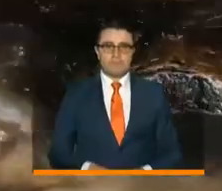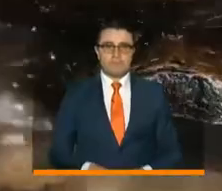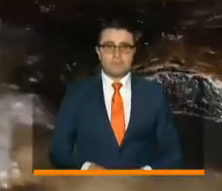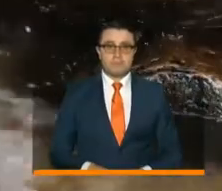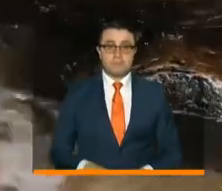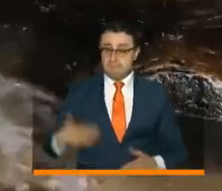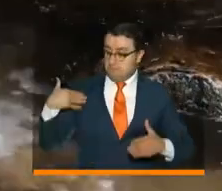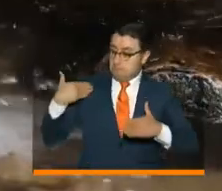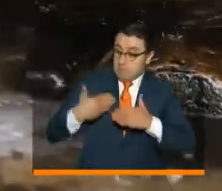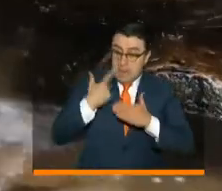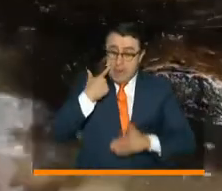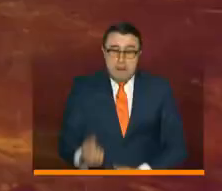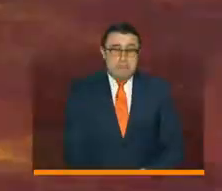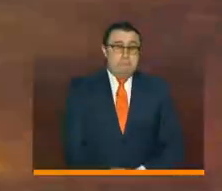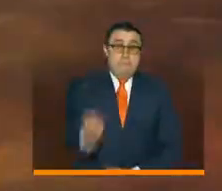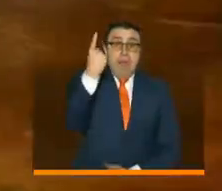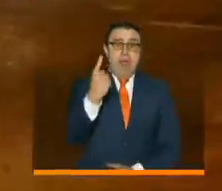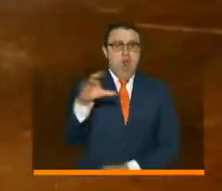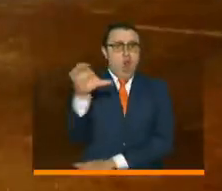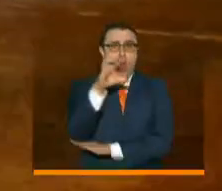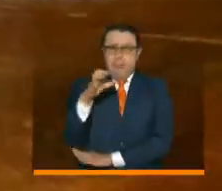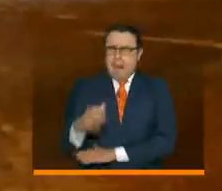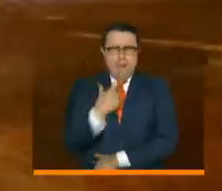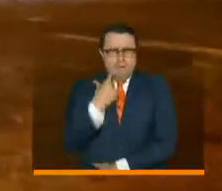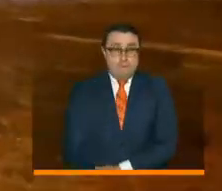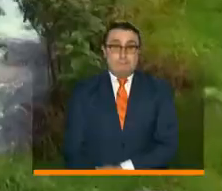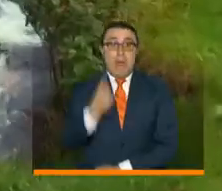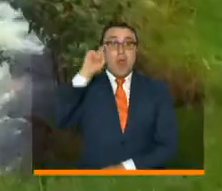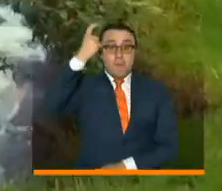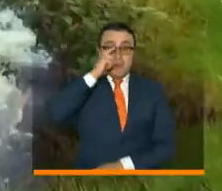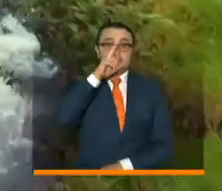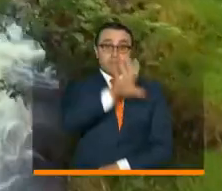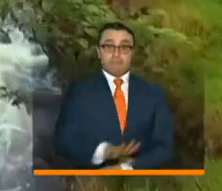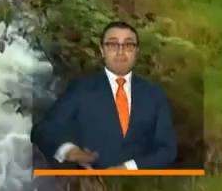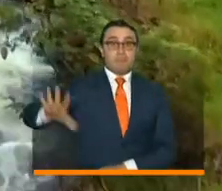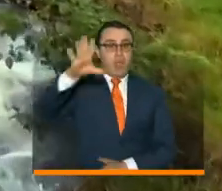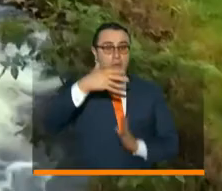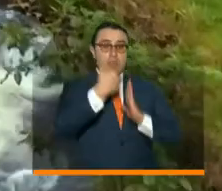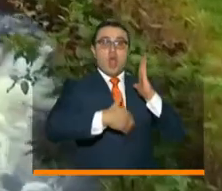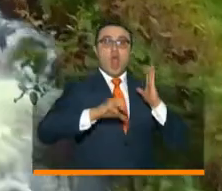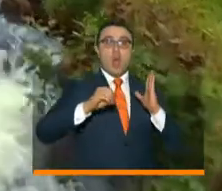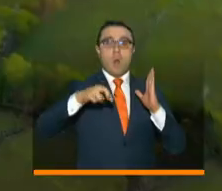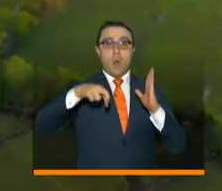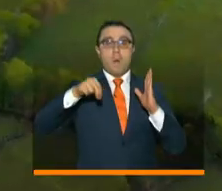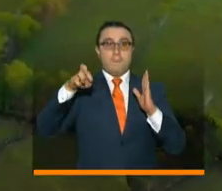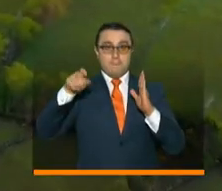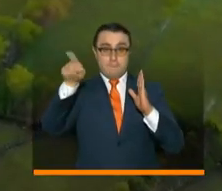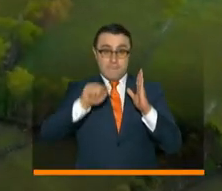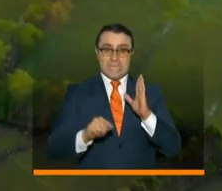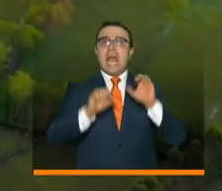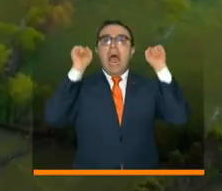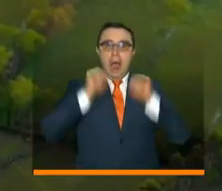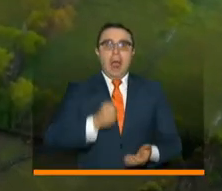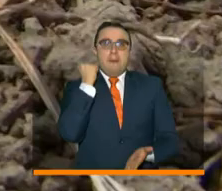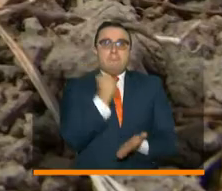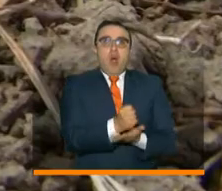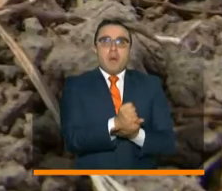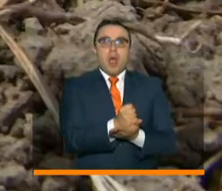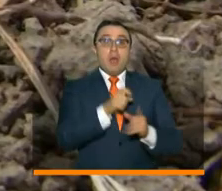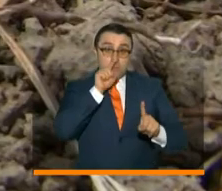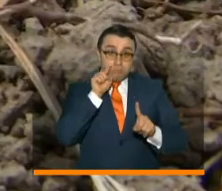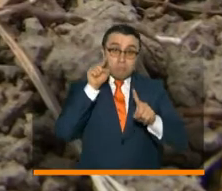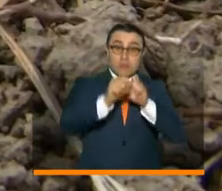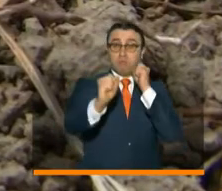Por primera vez en la historia del país, el Gobierno Nacional aprobó un documento COMPES dirigido a la lucha contra